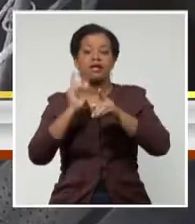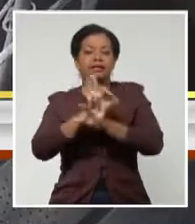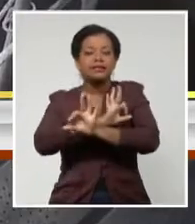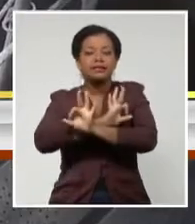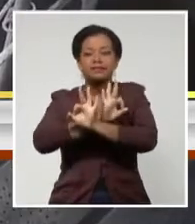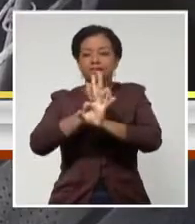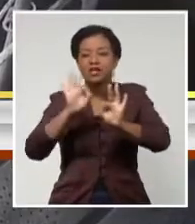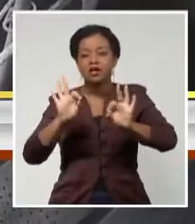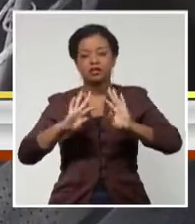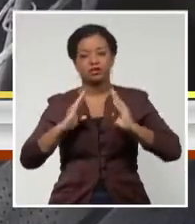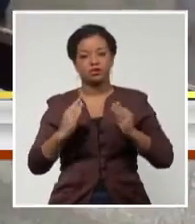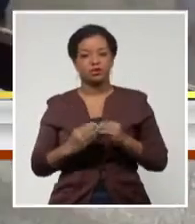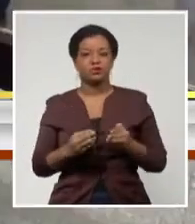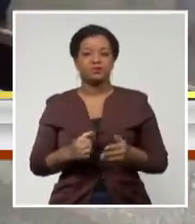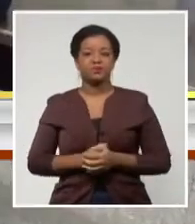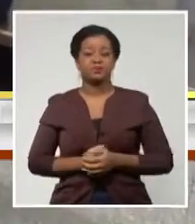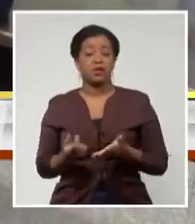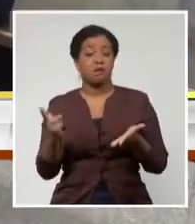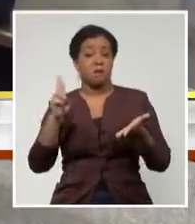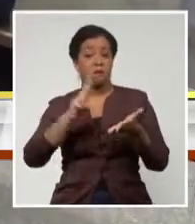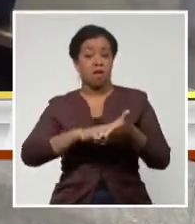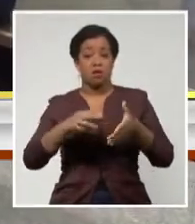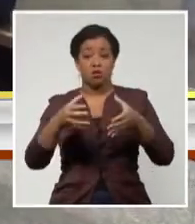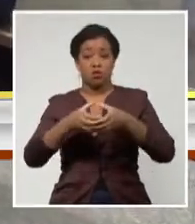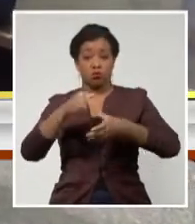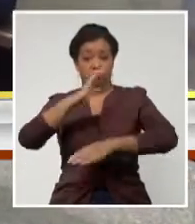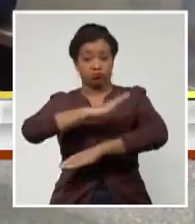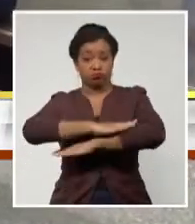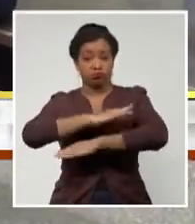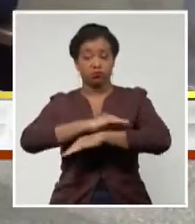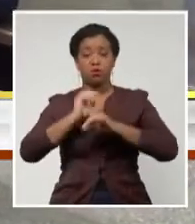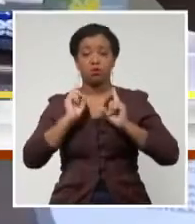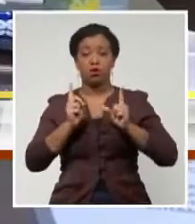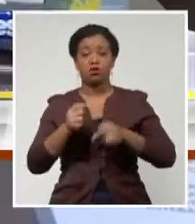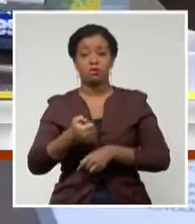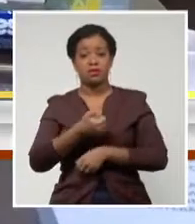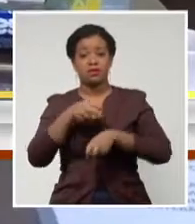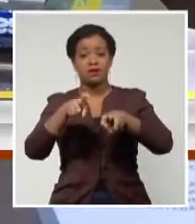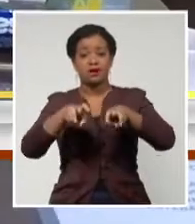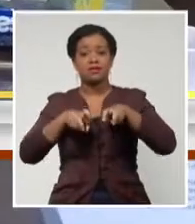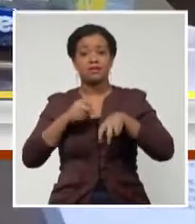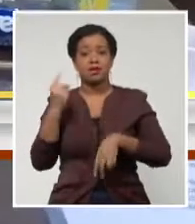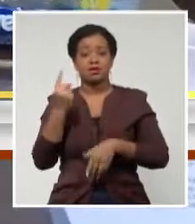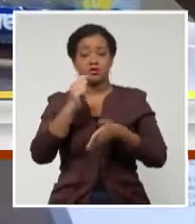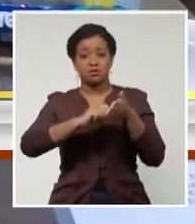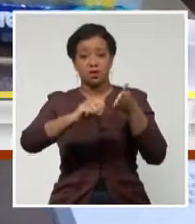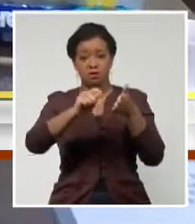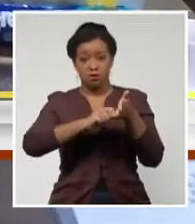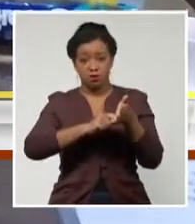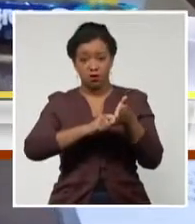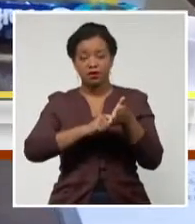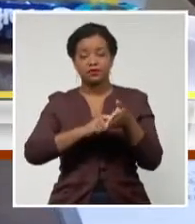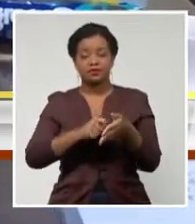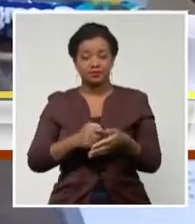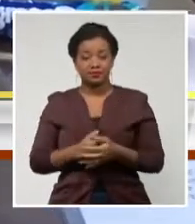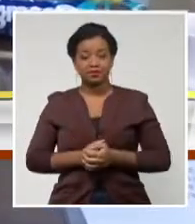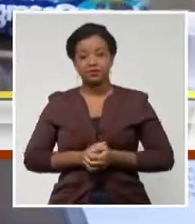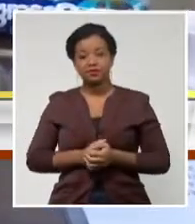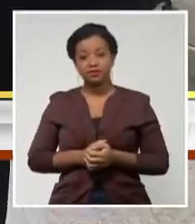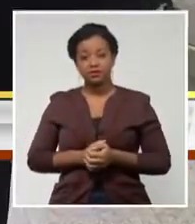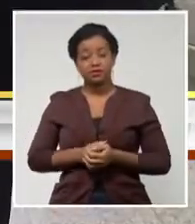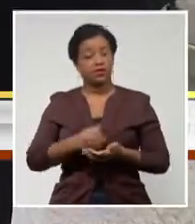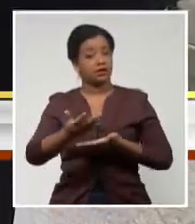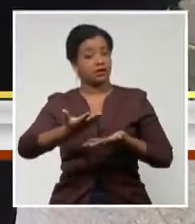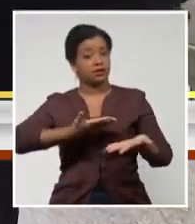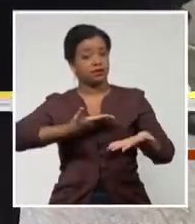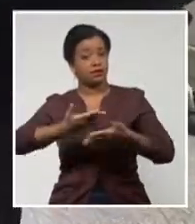caldera. El miembro del Buró Político y presidente de la Asamblea Nacional del Poder Popular y del Consejo de Estado, Esteban Lazo Hernández, en intercambio